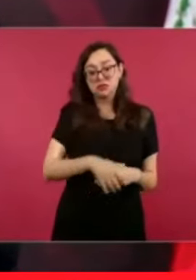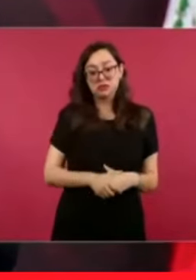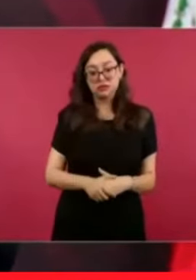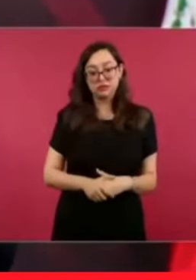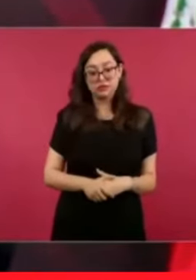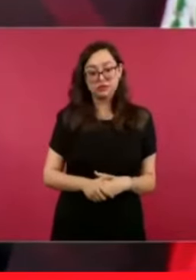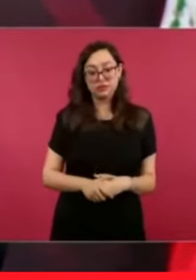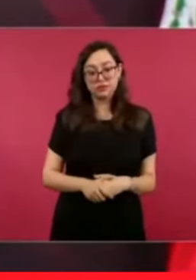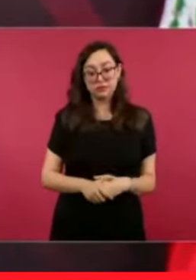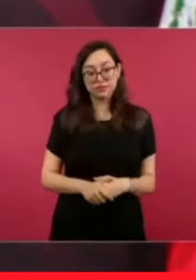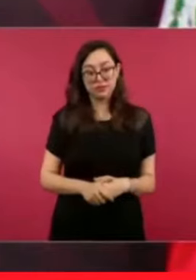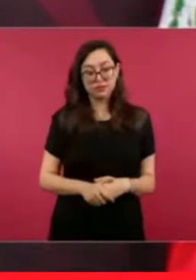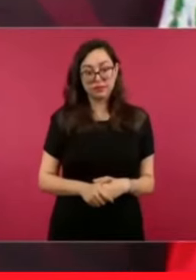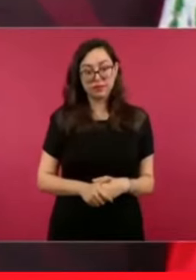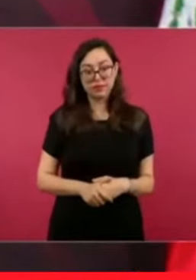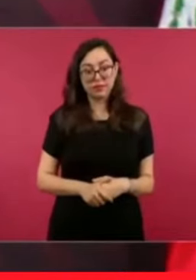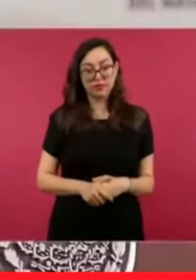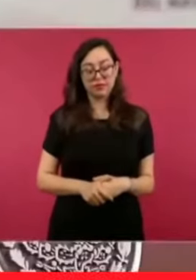idea